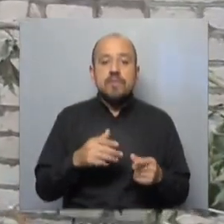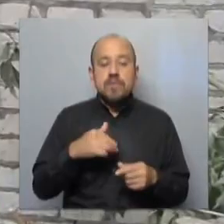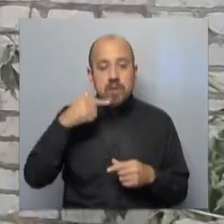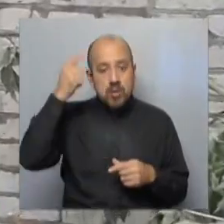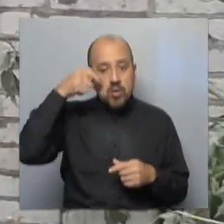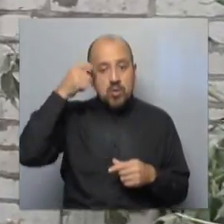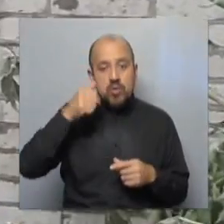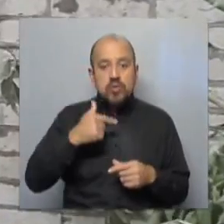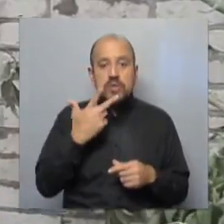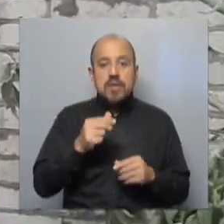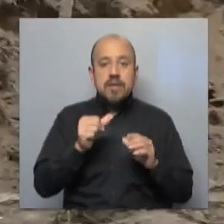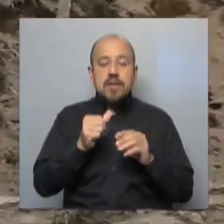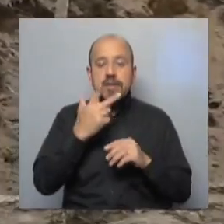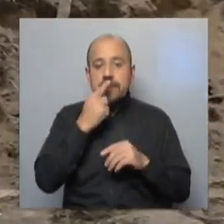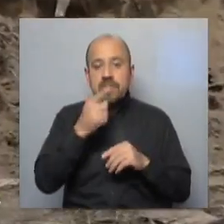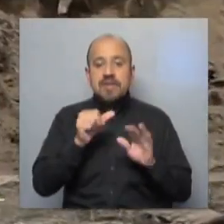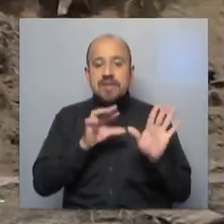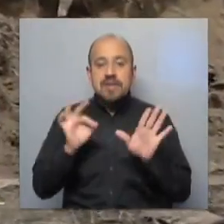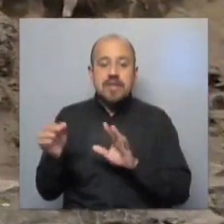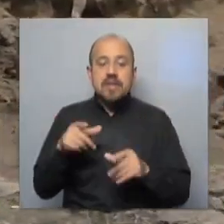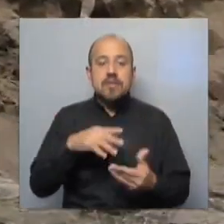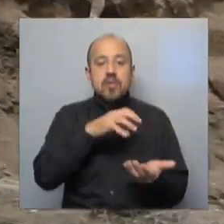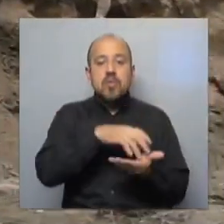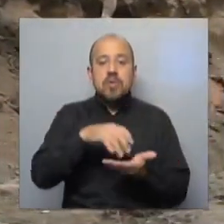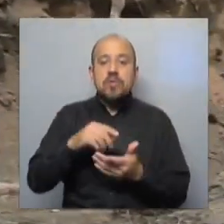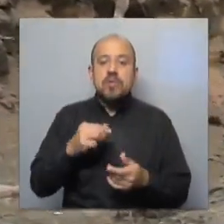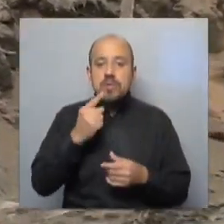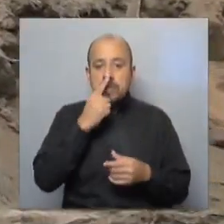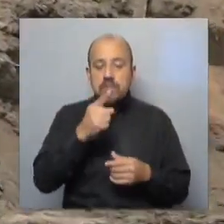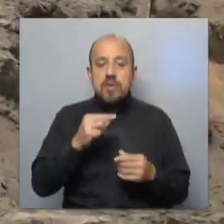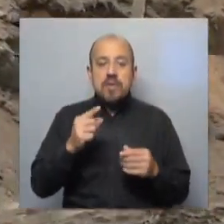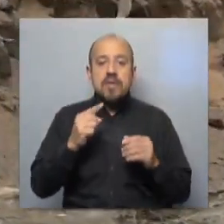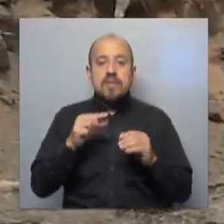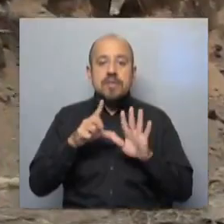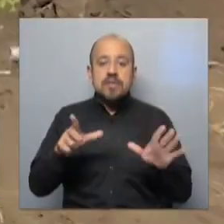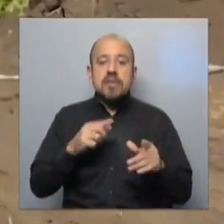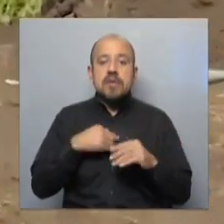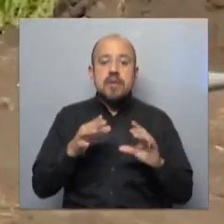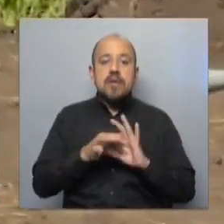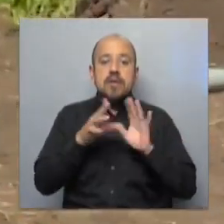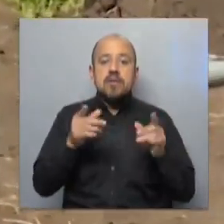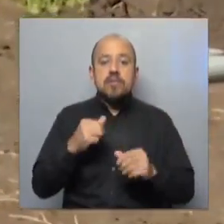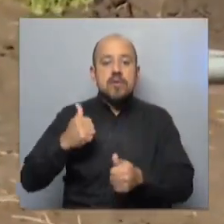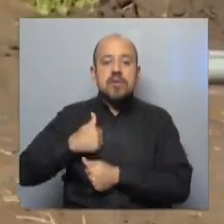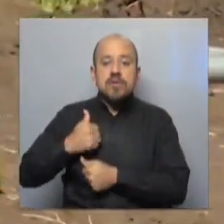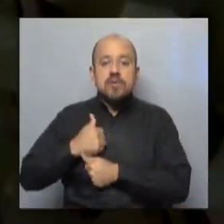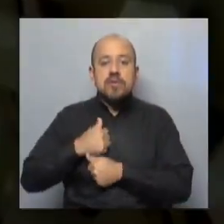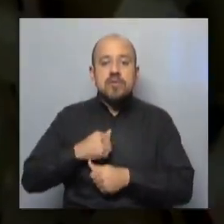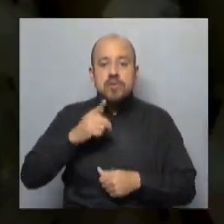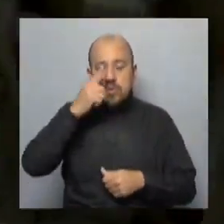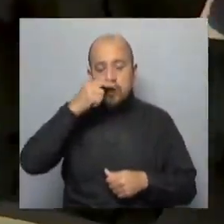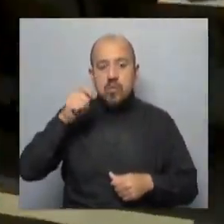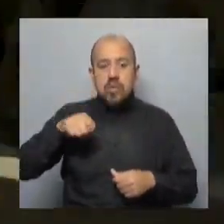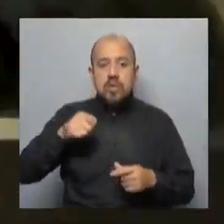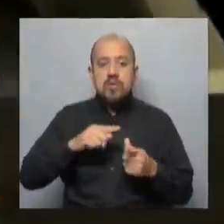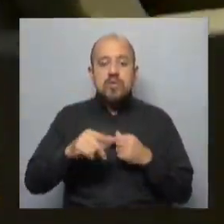entrado a 3600 20 localidades o aldeas de las cuales mil diecisiete han logrado ser liberadas por el ejército ucraniano al menos